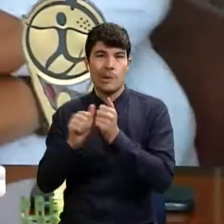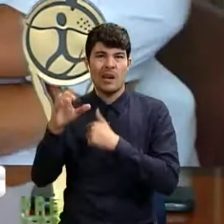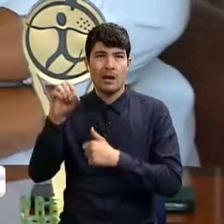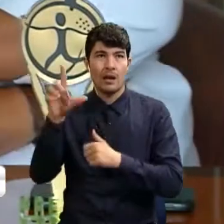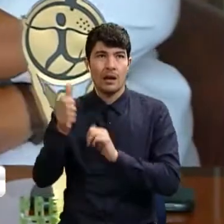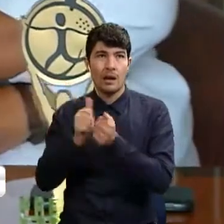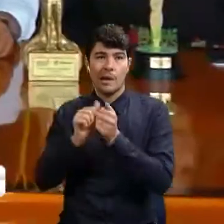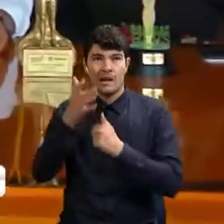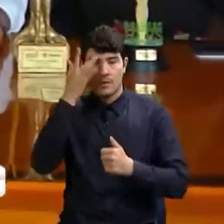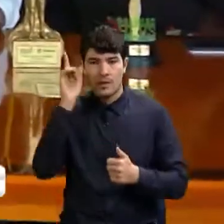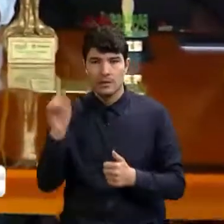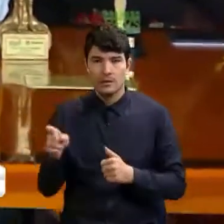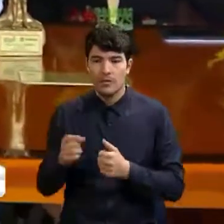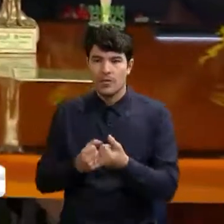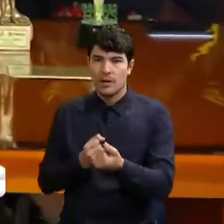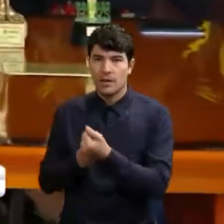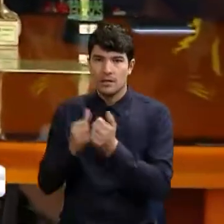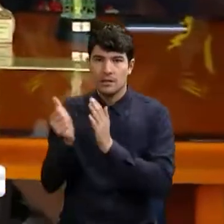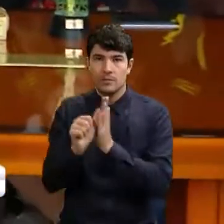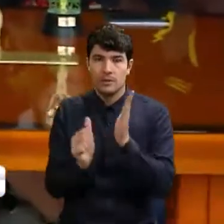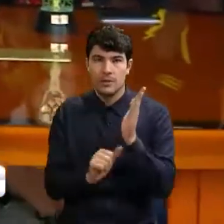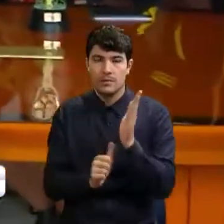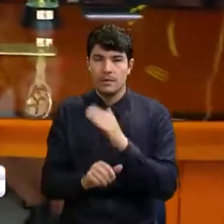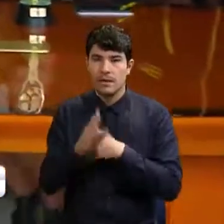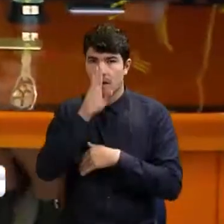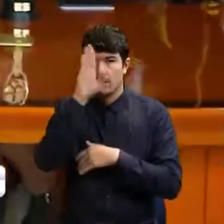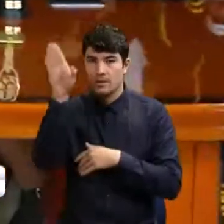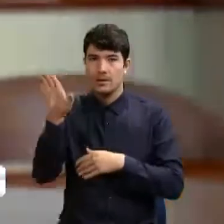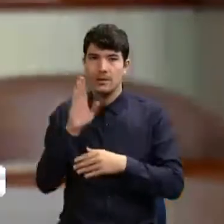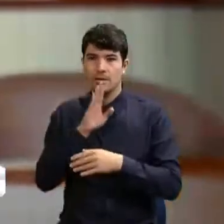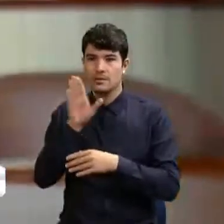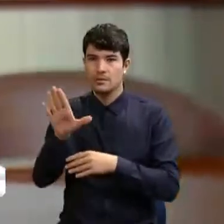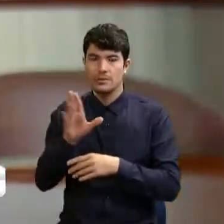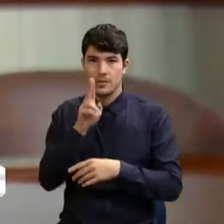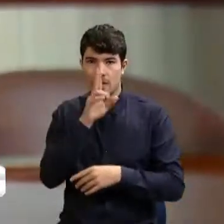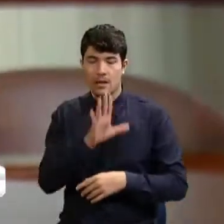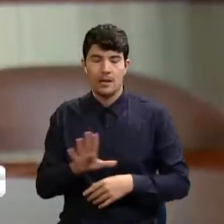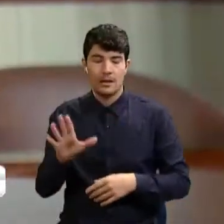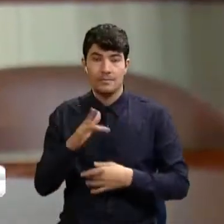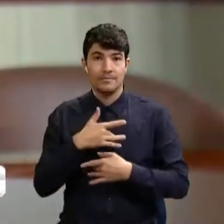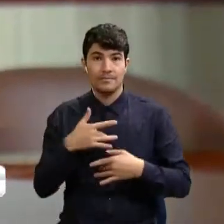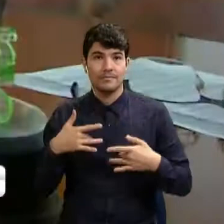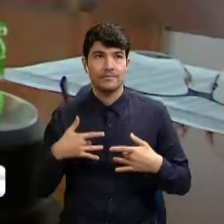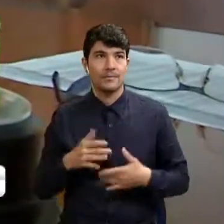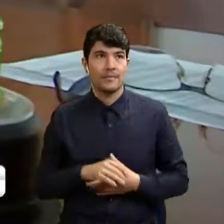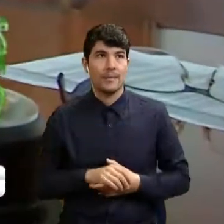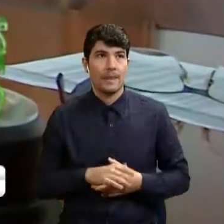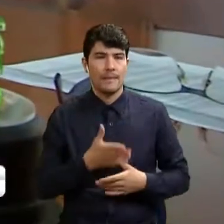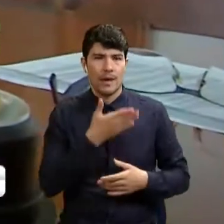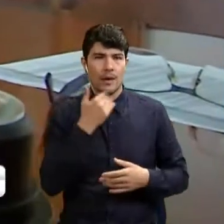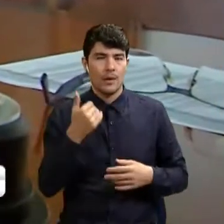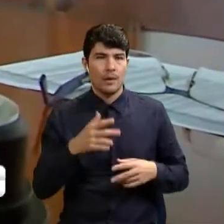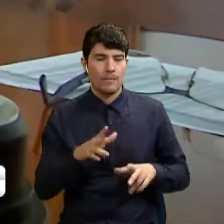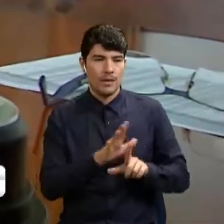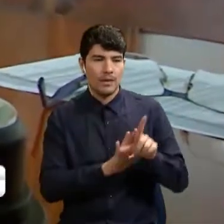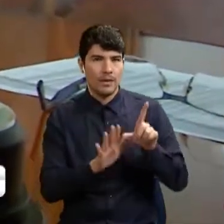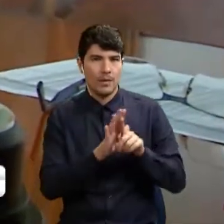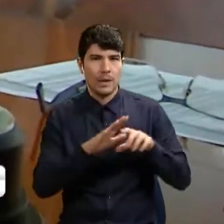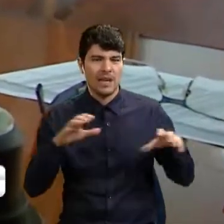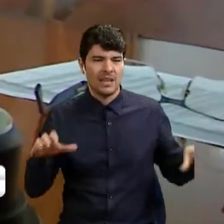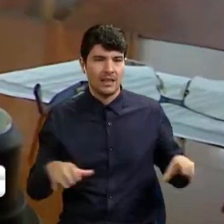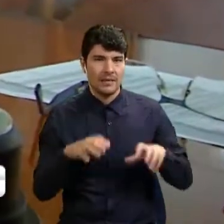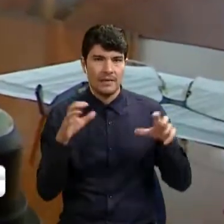al fortalecimiento del programa Hábito y Estilos de Vida Saludable. Mejor video de actividad física, mejor